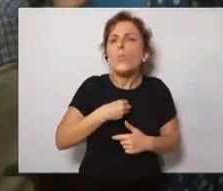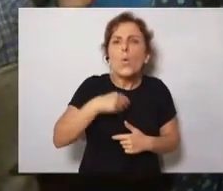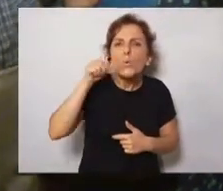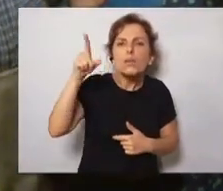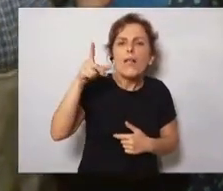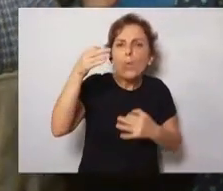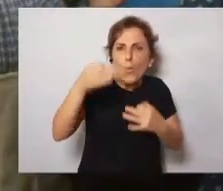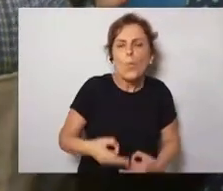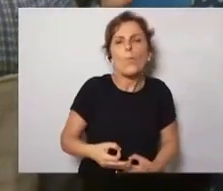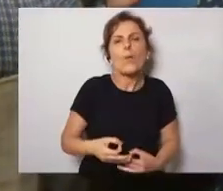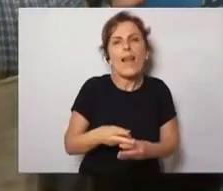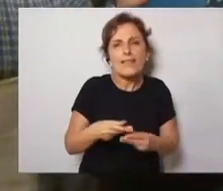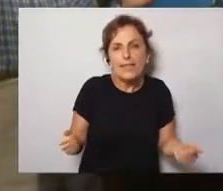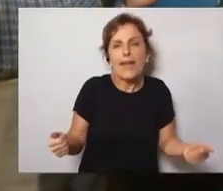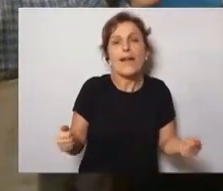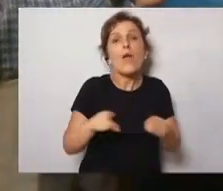tuvo luz